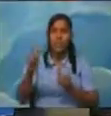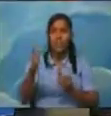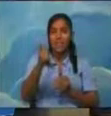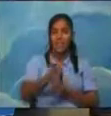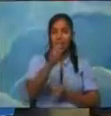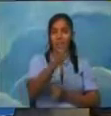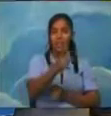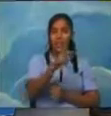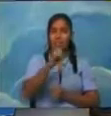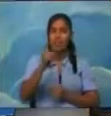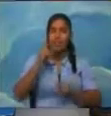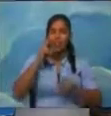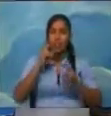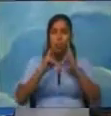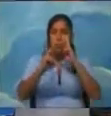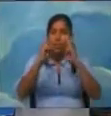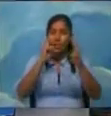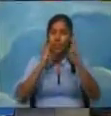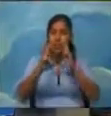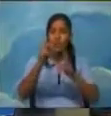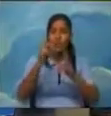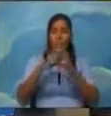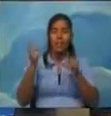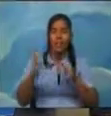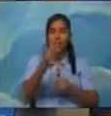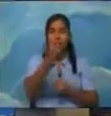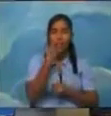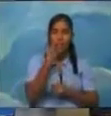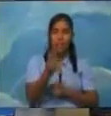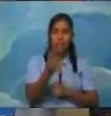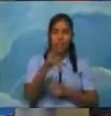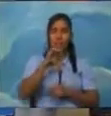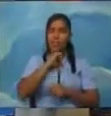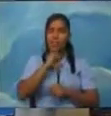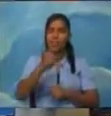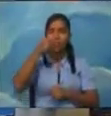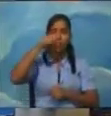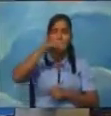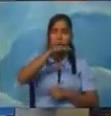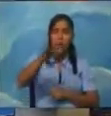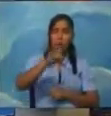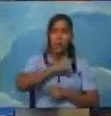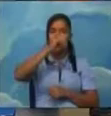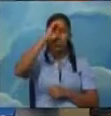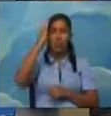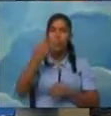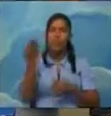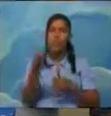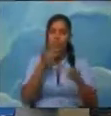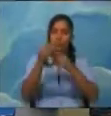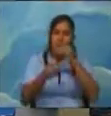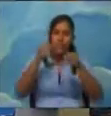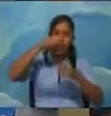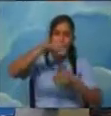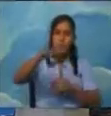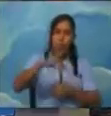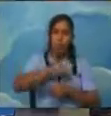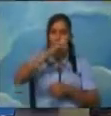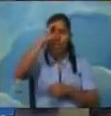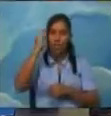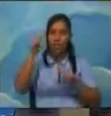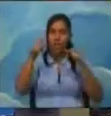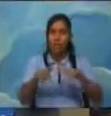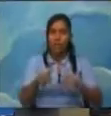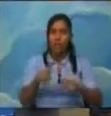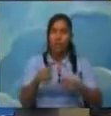gente los mirarán y la gente dirán, ¿y este no es el pueblo de Dios? ¿Qué hace el pueblo de Dios por aquí? ¿Por